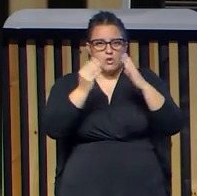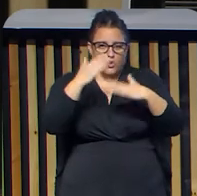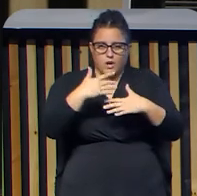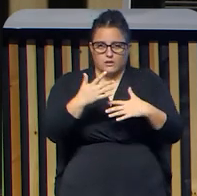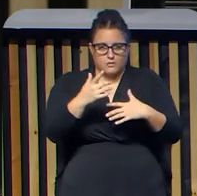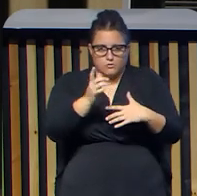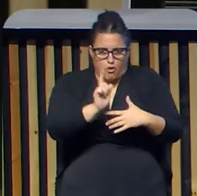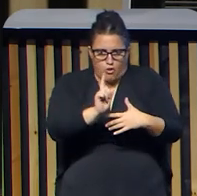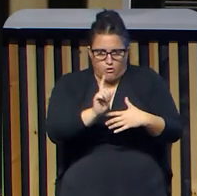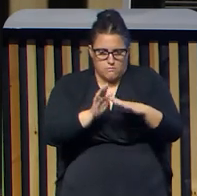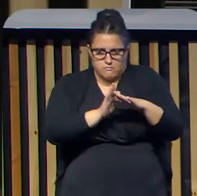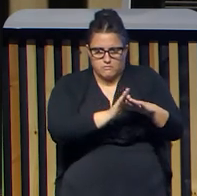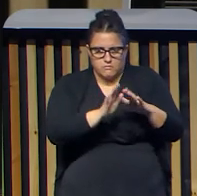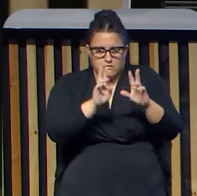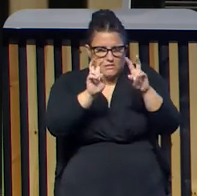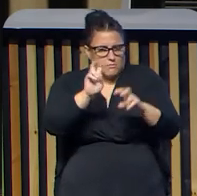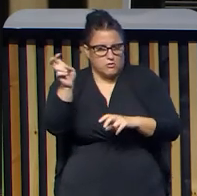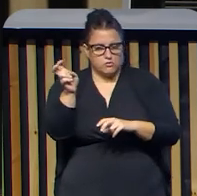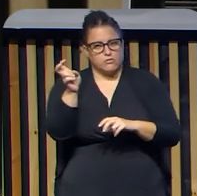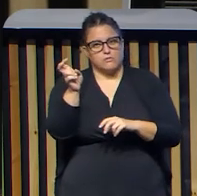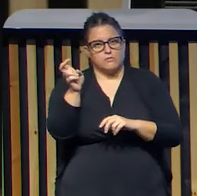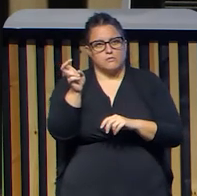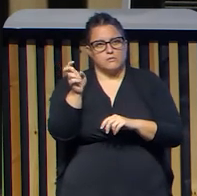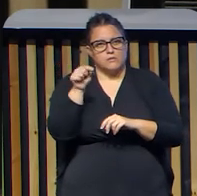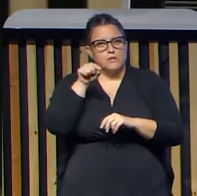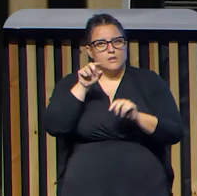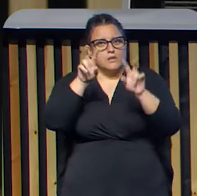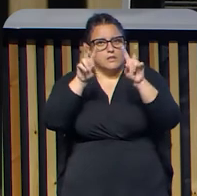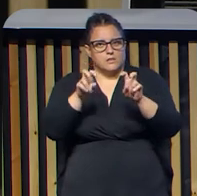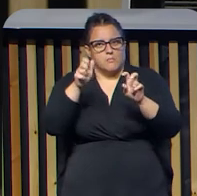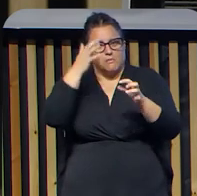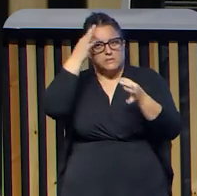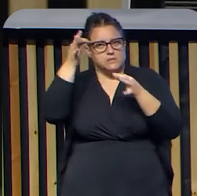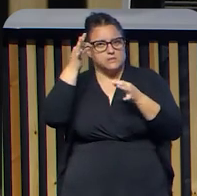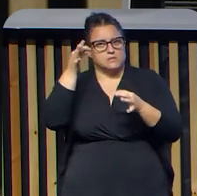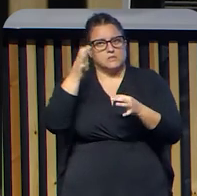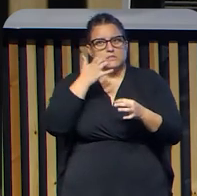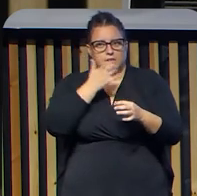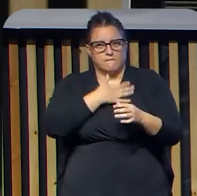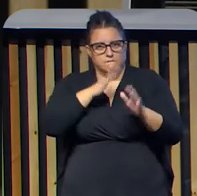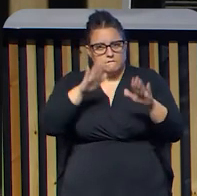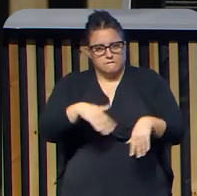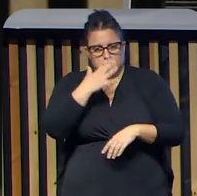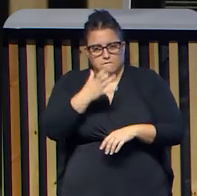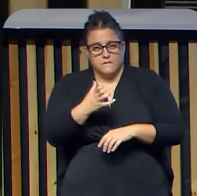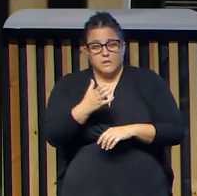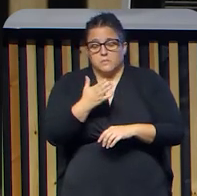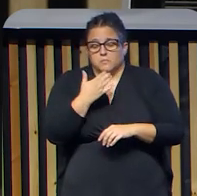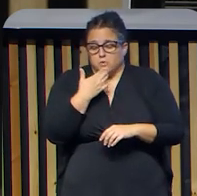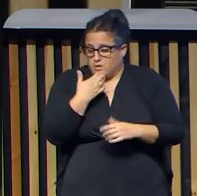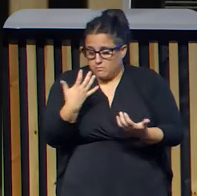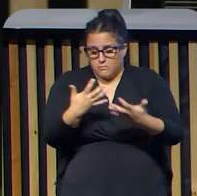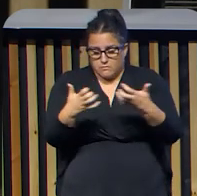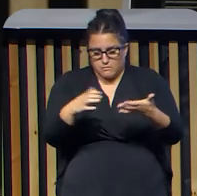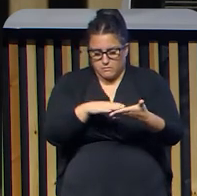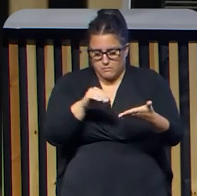lo queremos hacer seriamente por ejemplo es poner en duda que tengamos que escribir lo mismo en papel y en pantalla como estamos seguros de que vamos a escribir